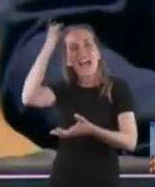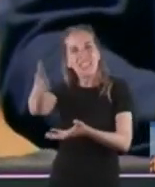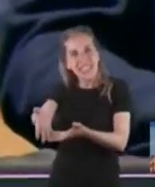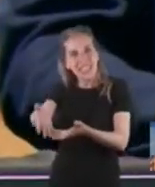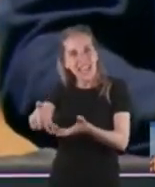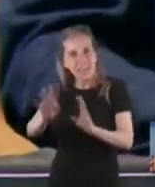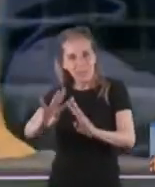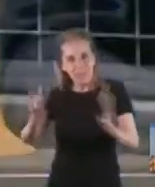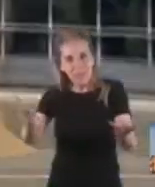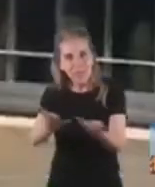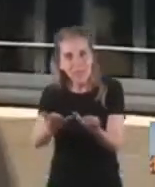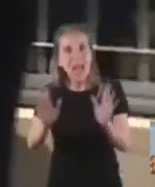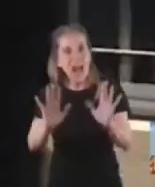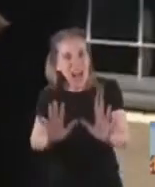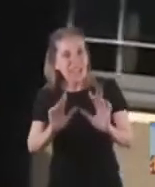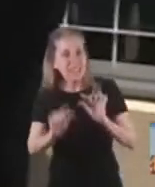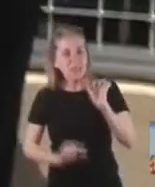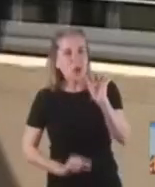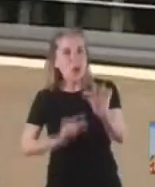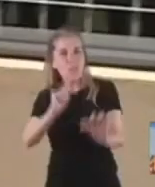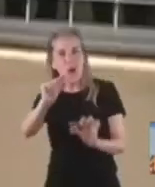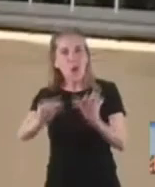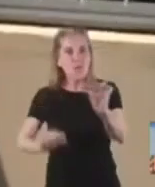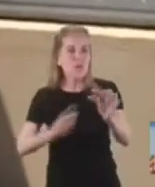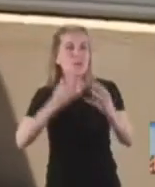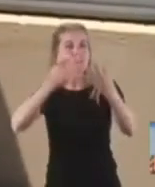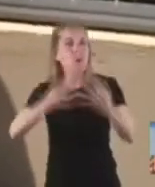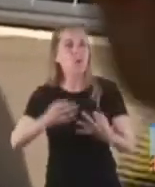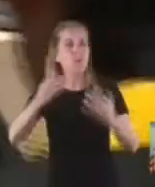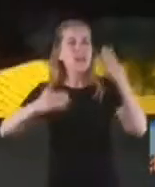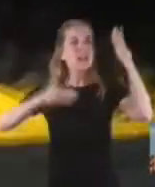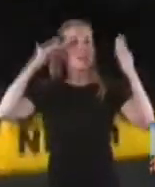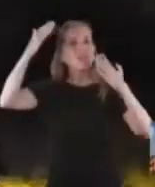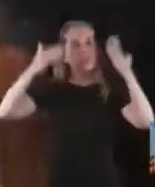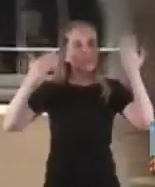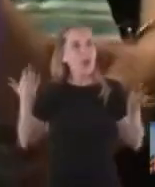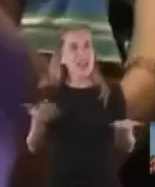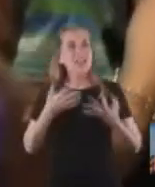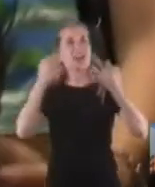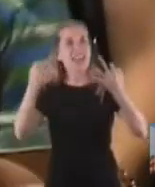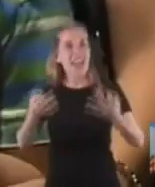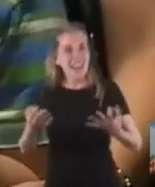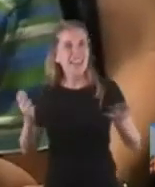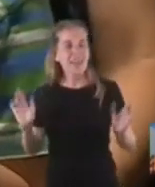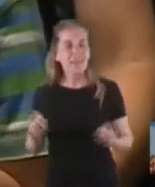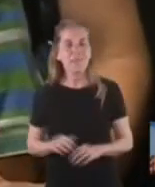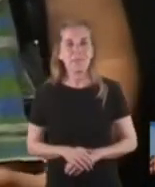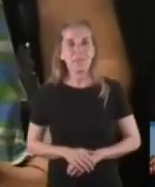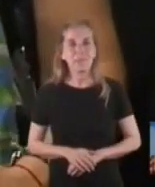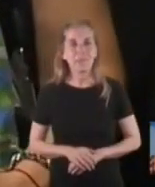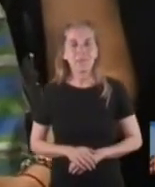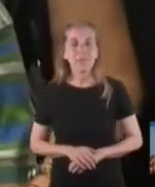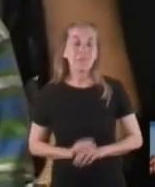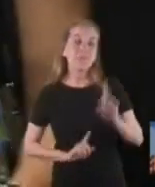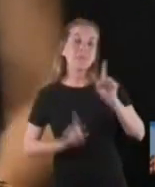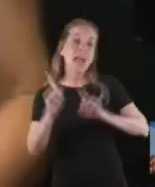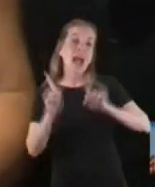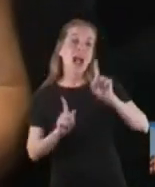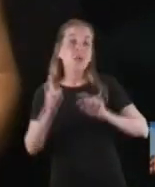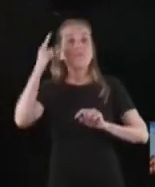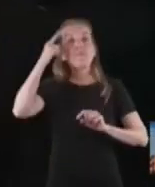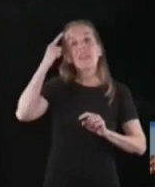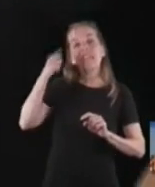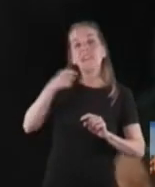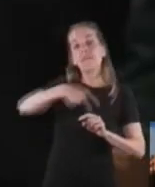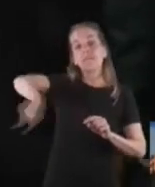que así, así se empiezan a construir los sueños, se empiezan a concretar los sueños de la gente. Algunos piensan